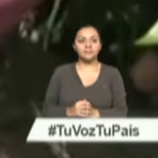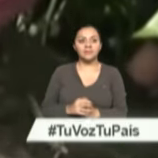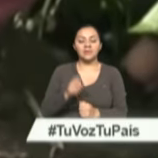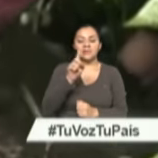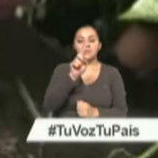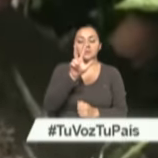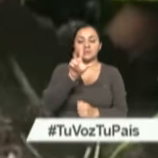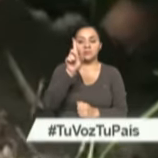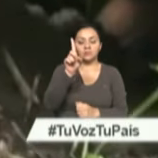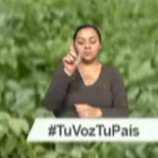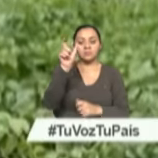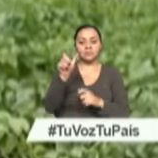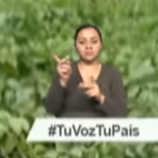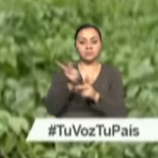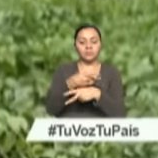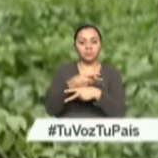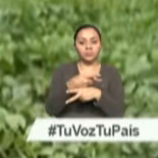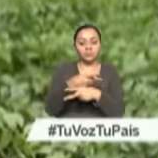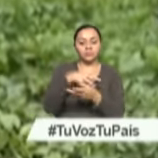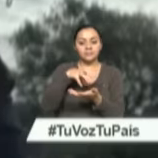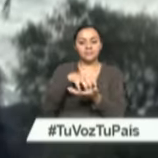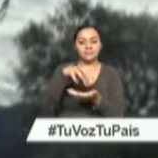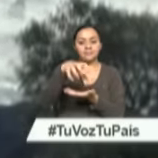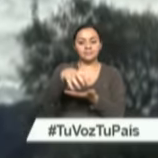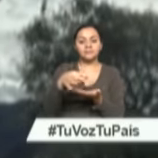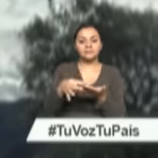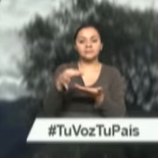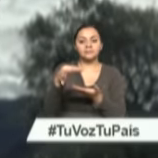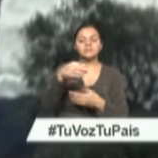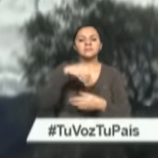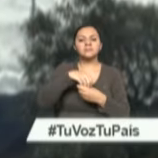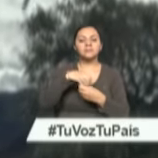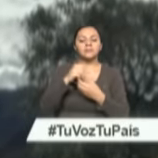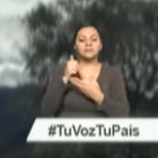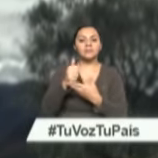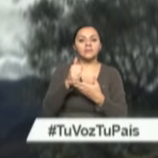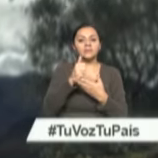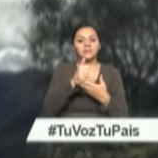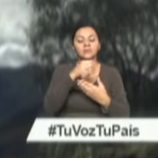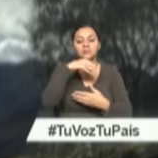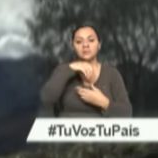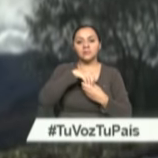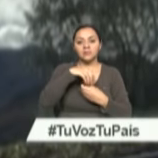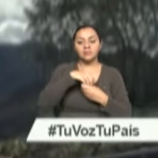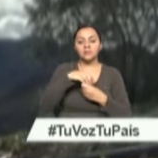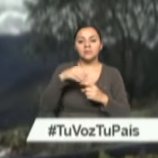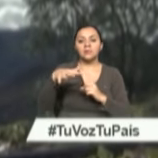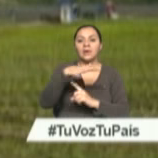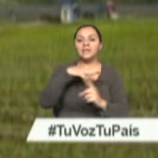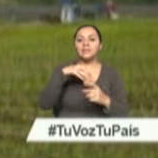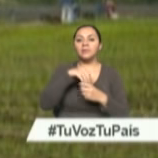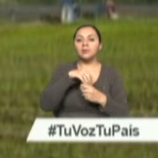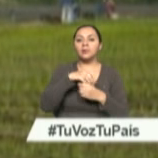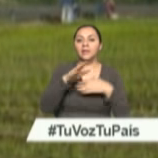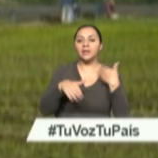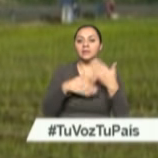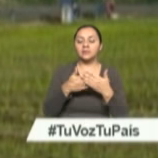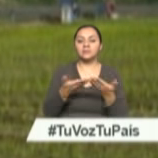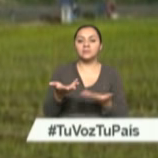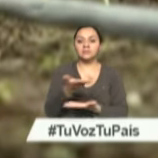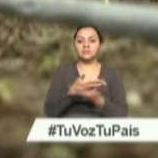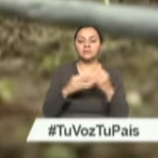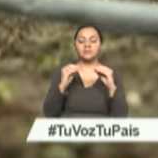131 productores de la parroquia Lourdes, Cantón Paltas, son beneficiados con el sistema de riego por goteo, el cual conlleva a